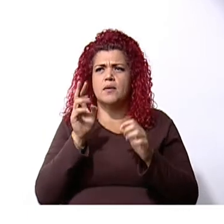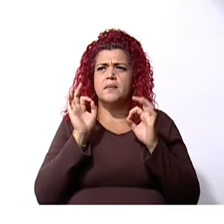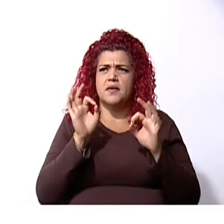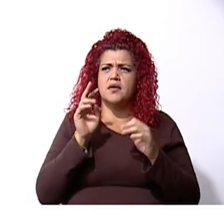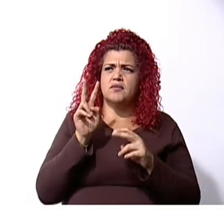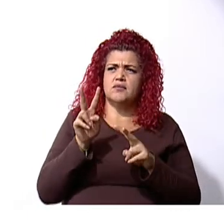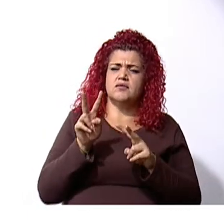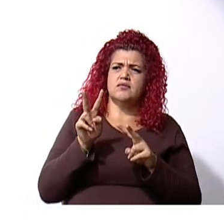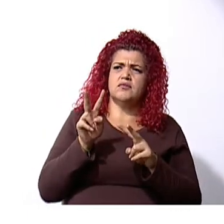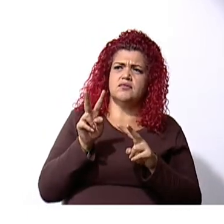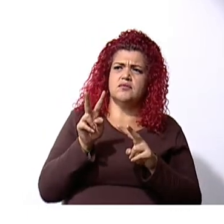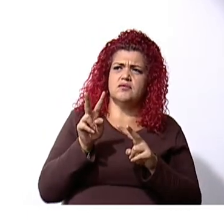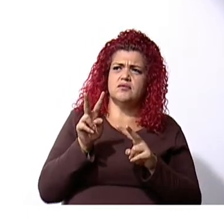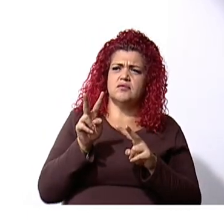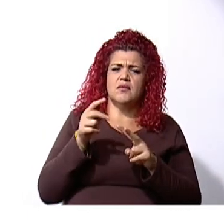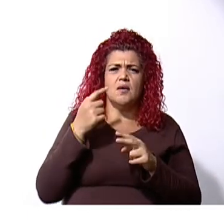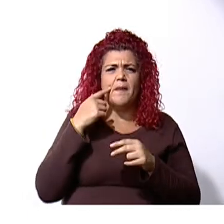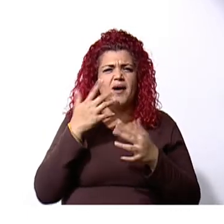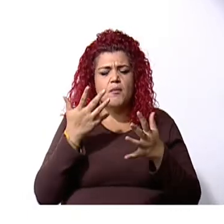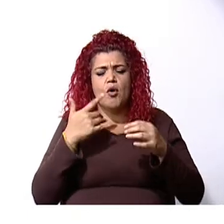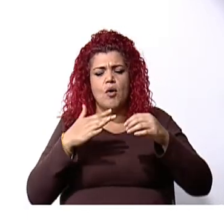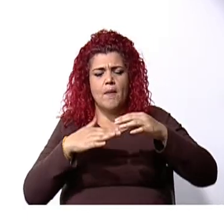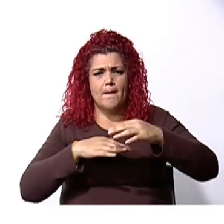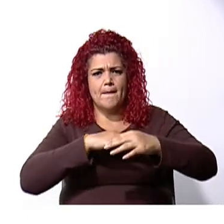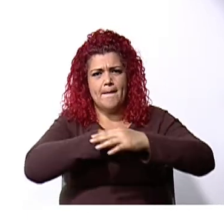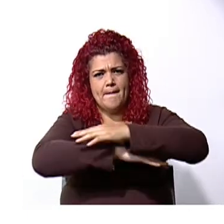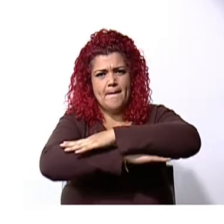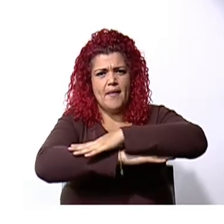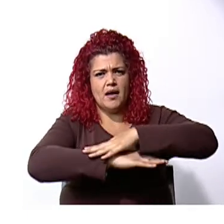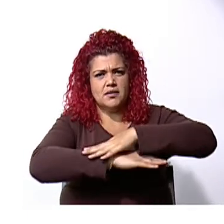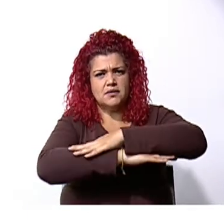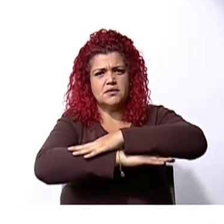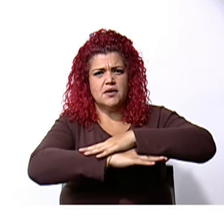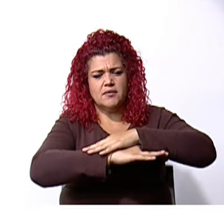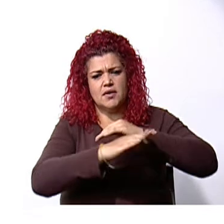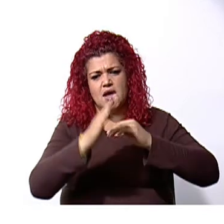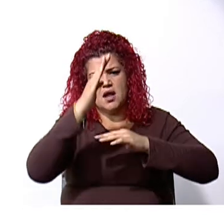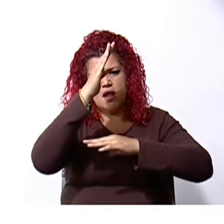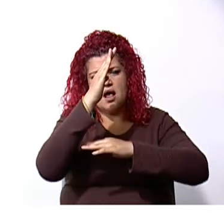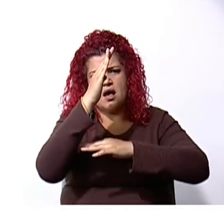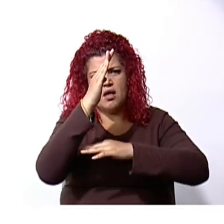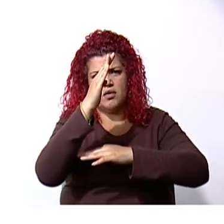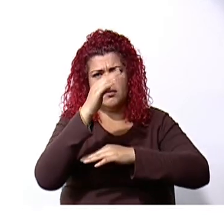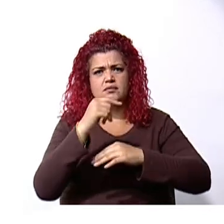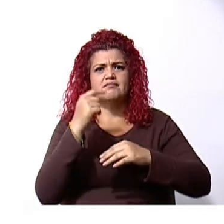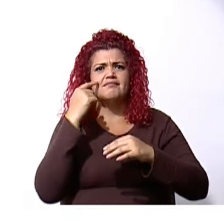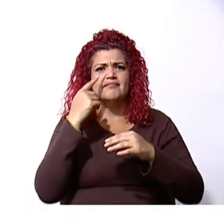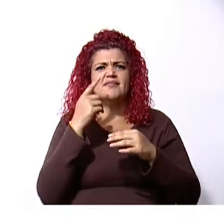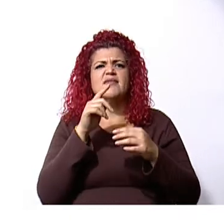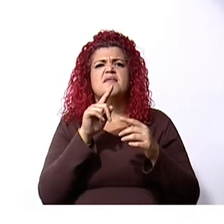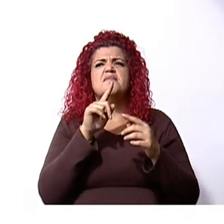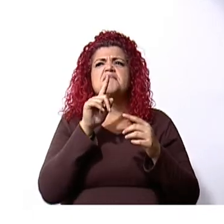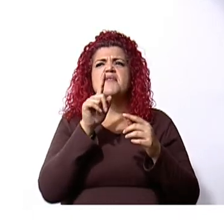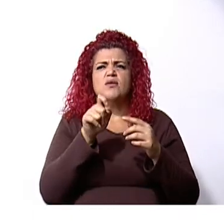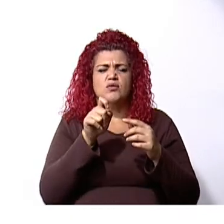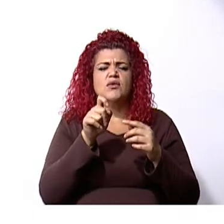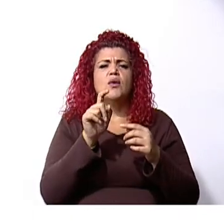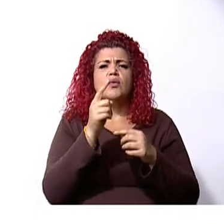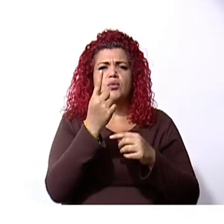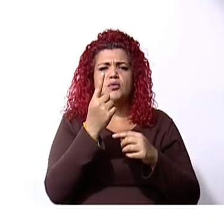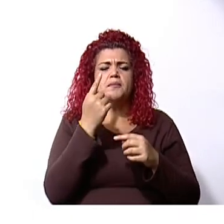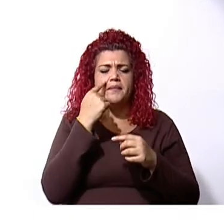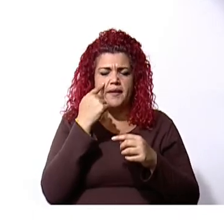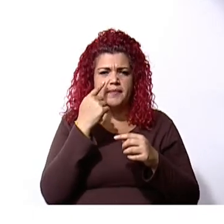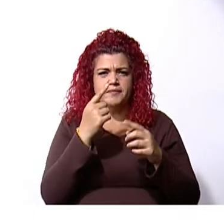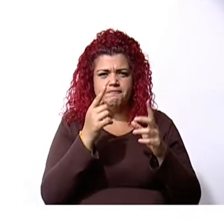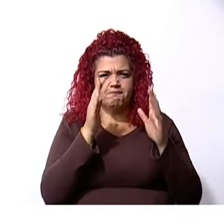bien. A ver, vamos a tomar como base el lado y el perímetro del triángulo 1 y vamos a responder las siguientes preguntas y para eso